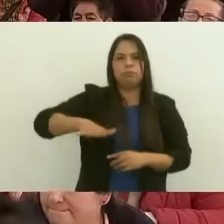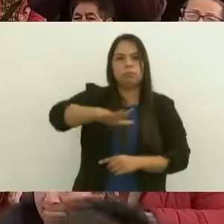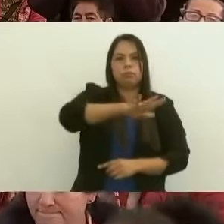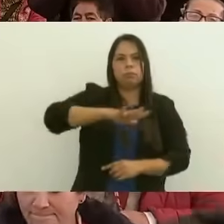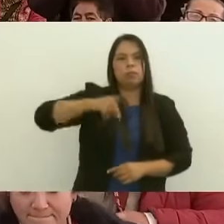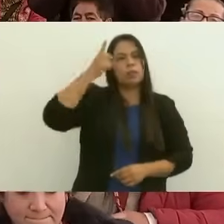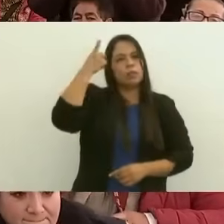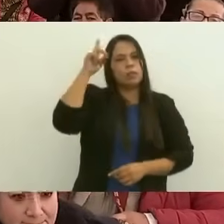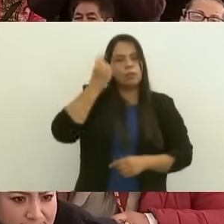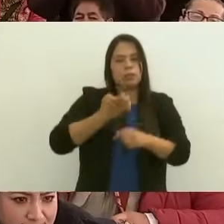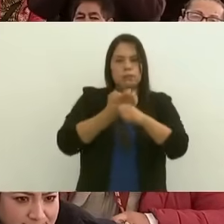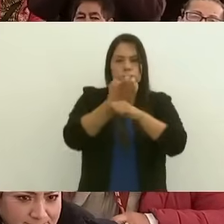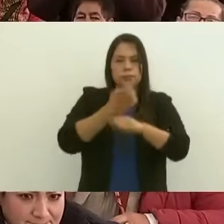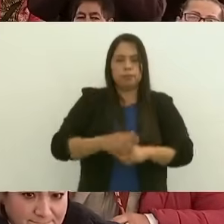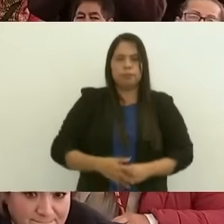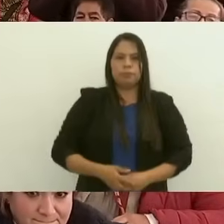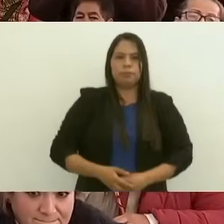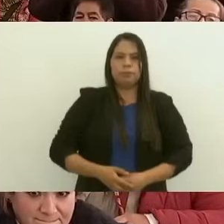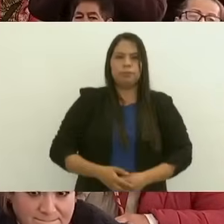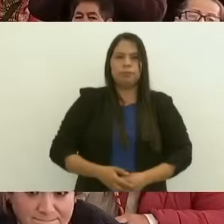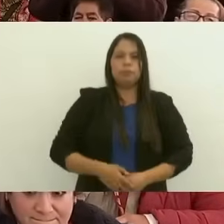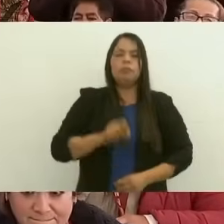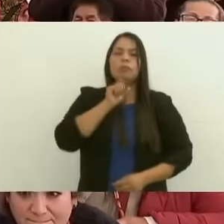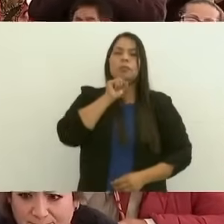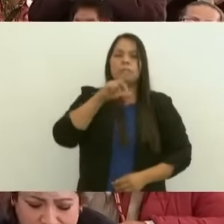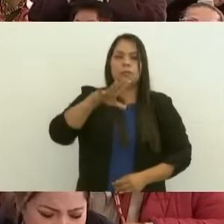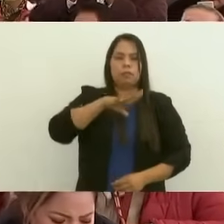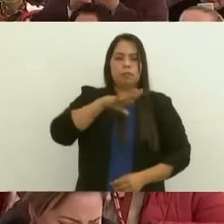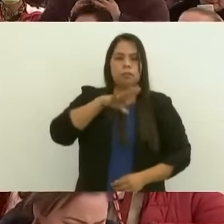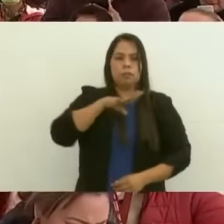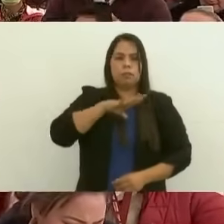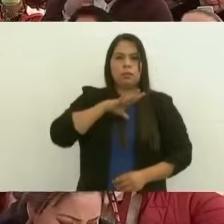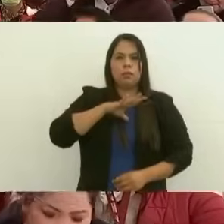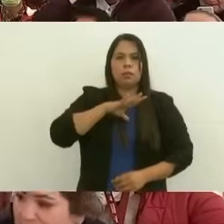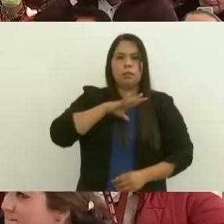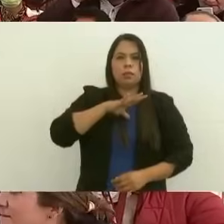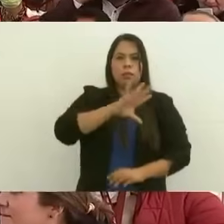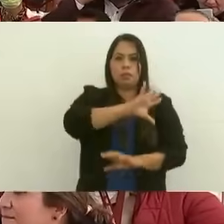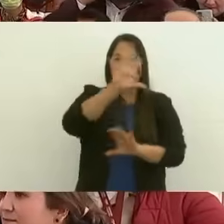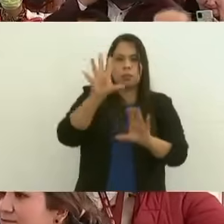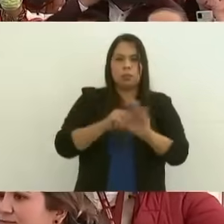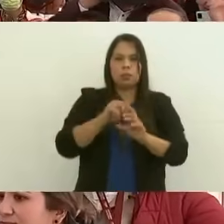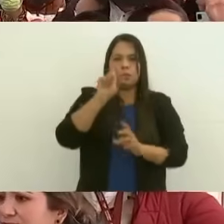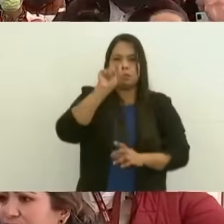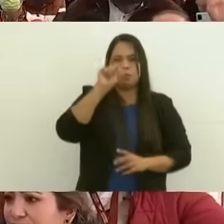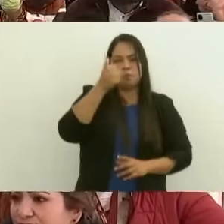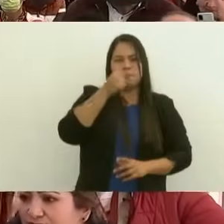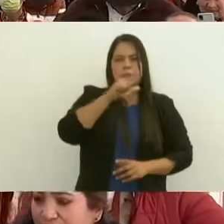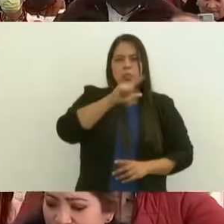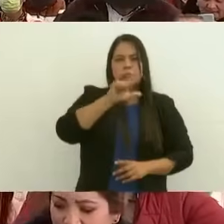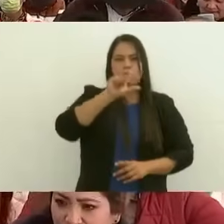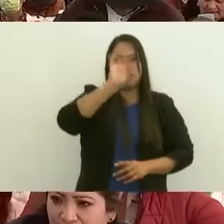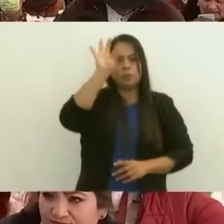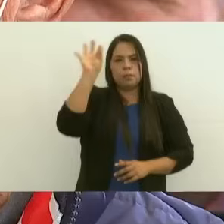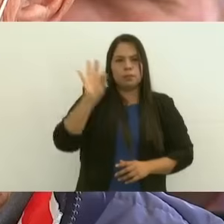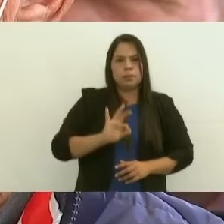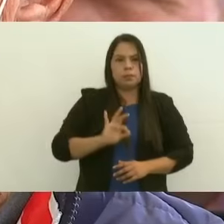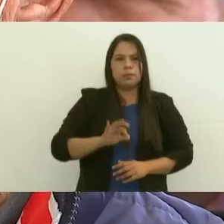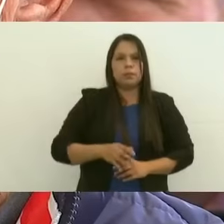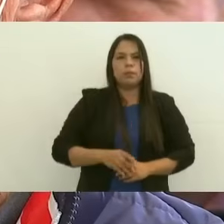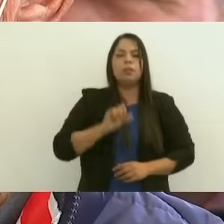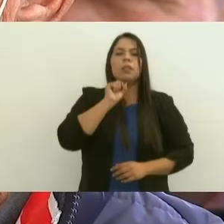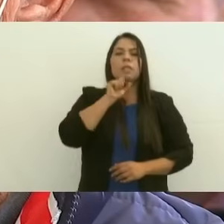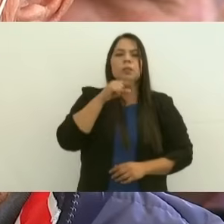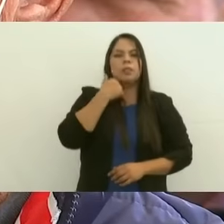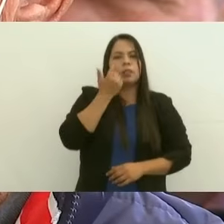municipio de Durango, en el cual contamos con una cobertura del 27%. Pero también quiero informarle, señor